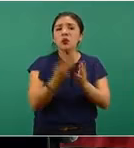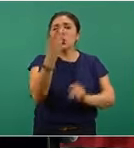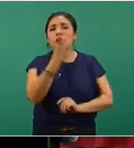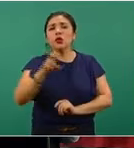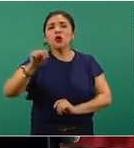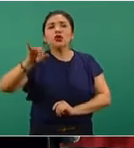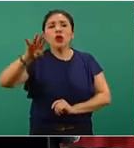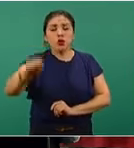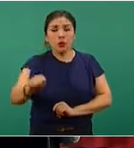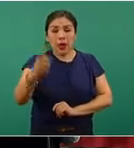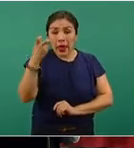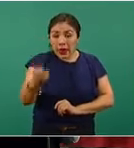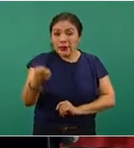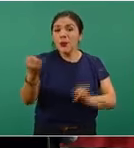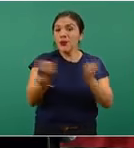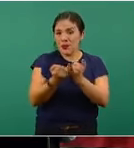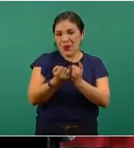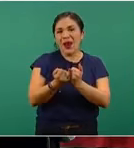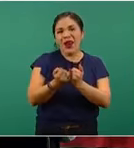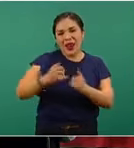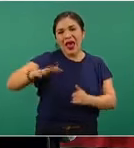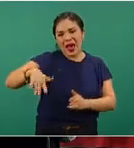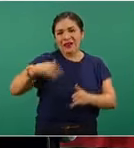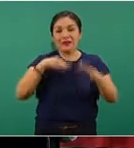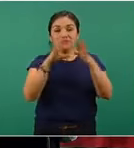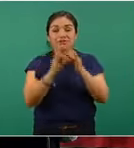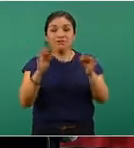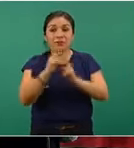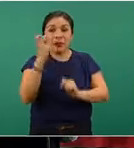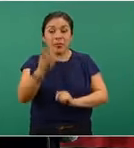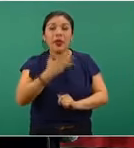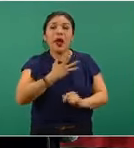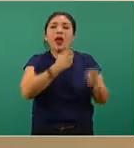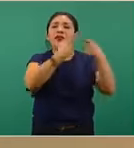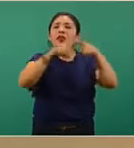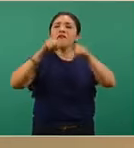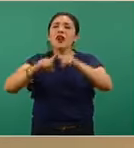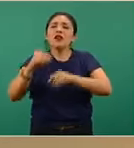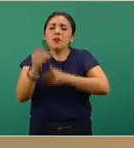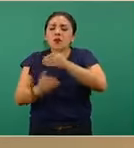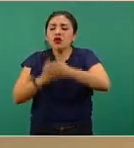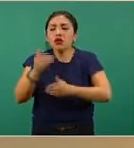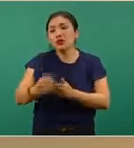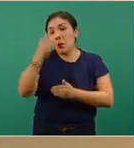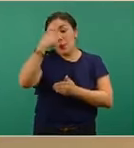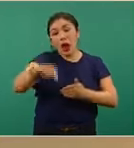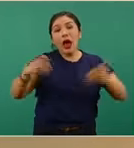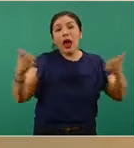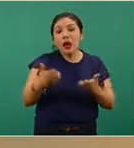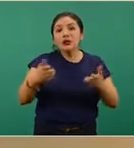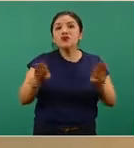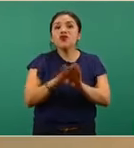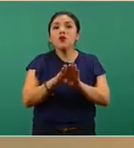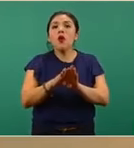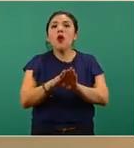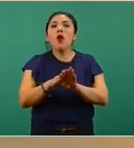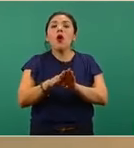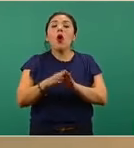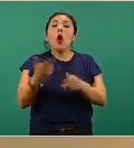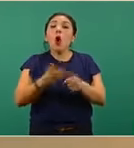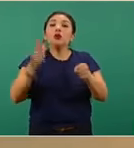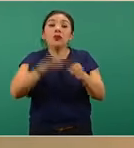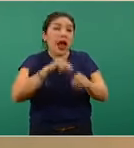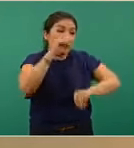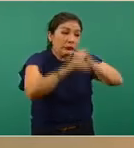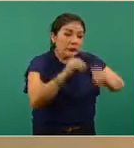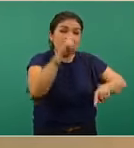25.489, que, como también ya se ha mencionado, pues tenemos en diferentes procesos de reconversión o de